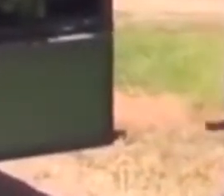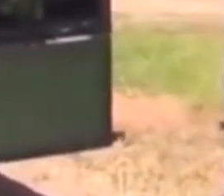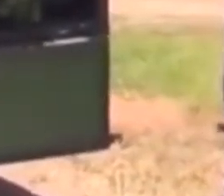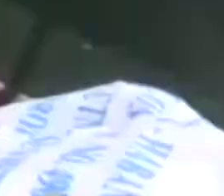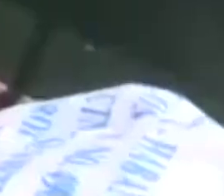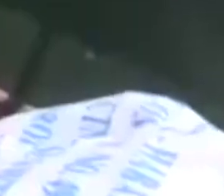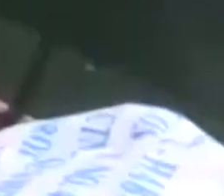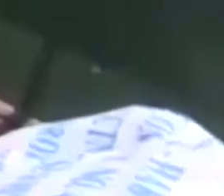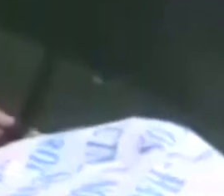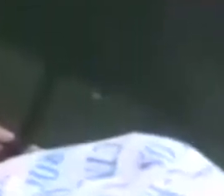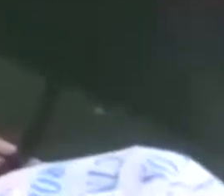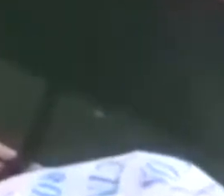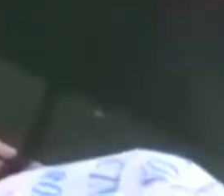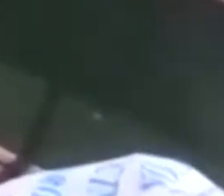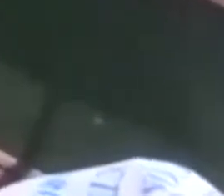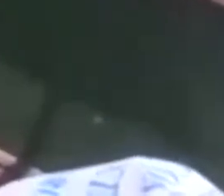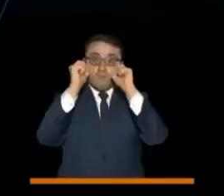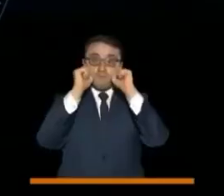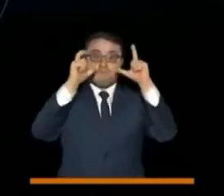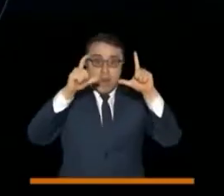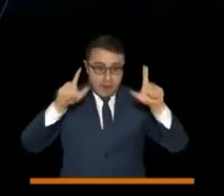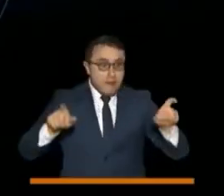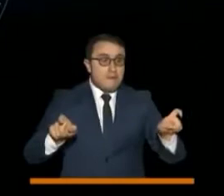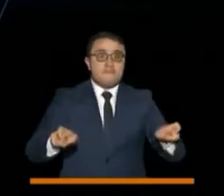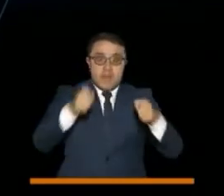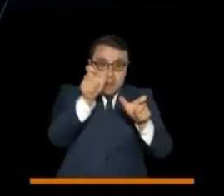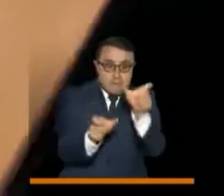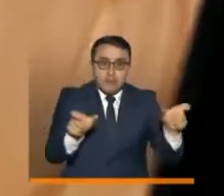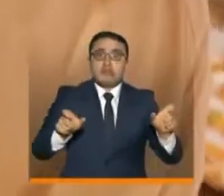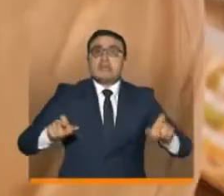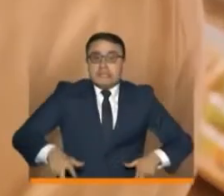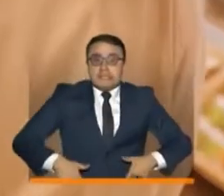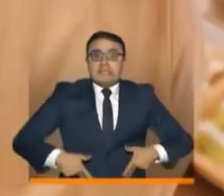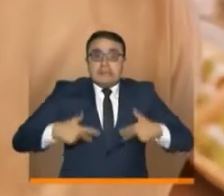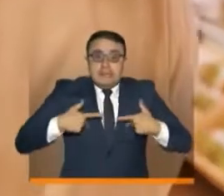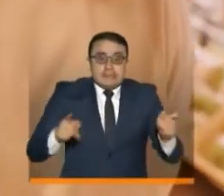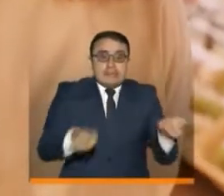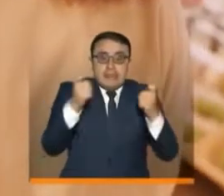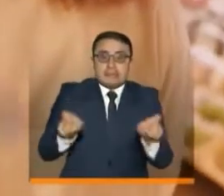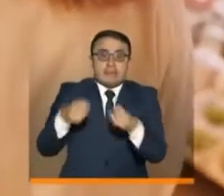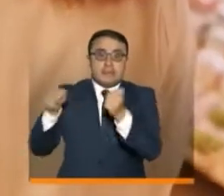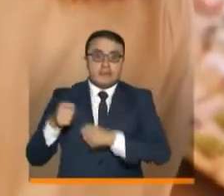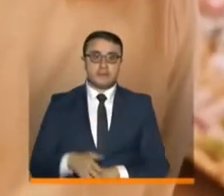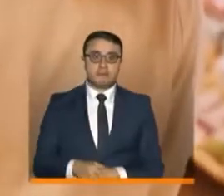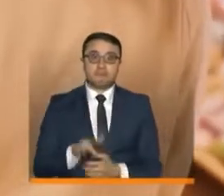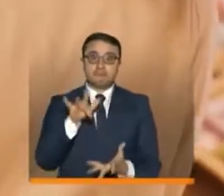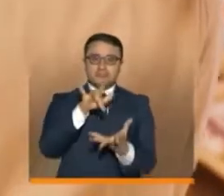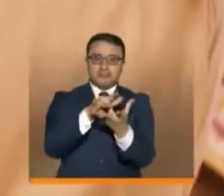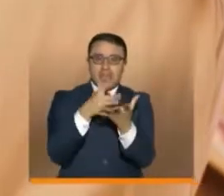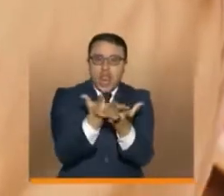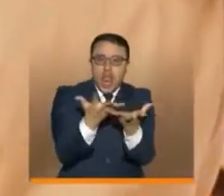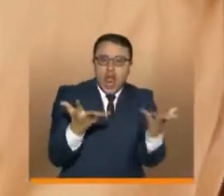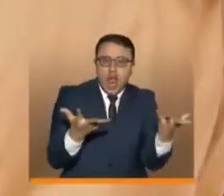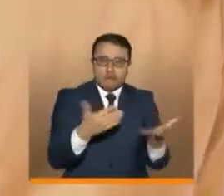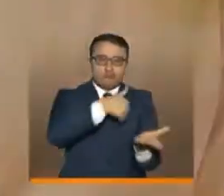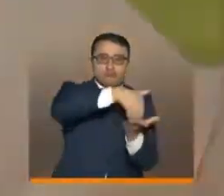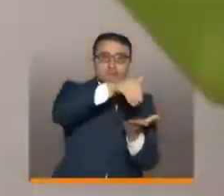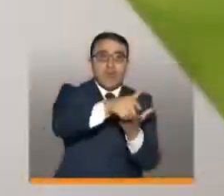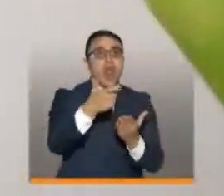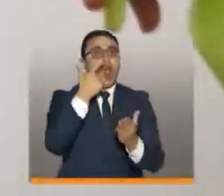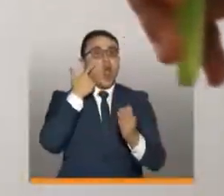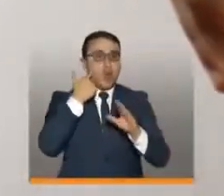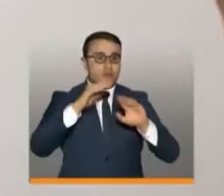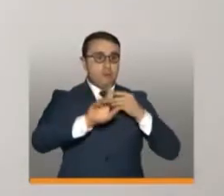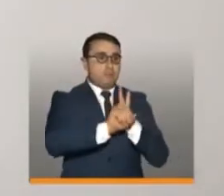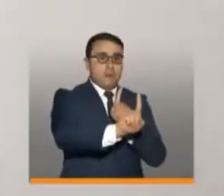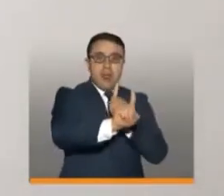su control en una distante vacuna. Por ello, ahora el miedo al contagio ya no es el tono dominante, ahora el virus no aparece por